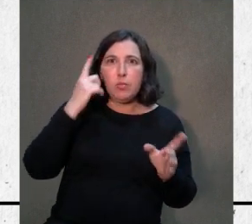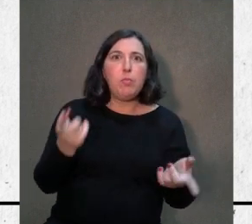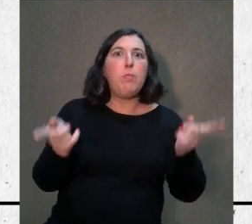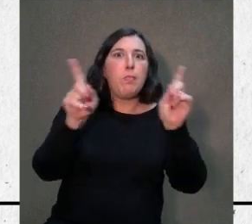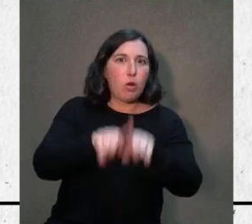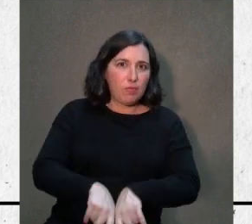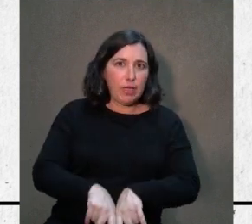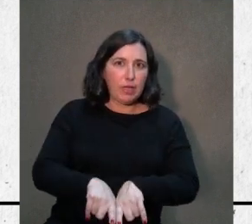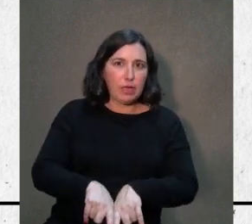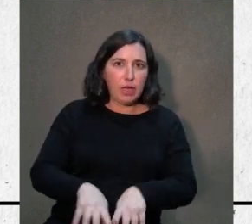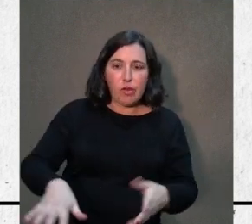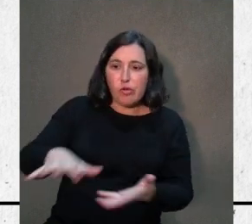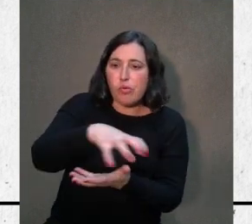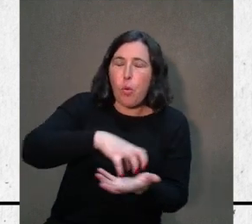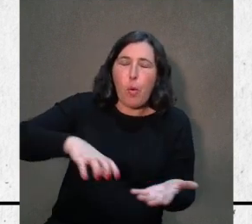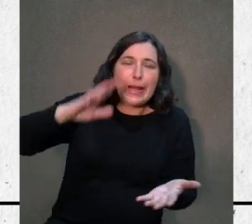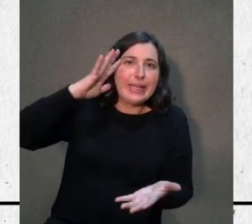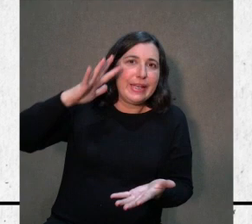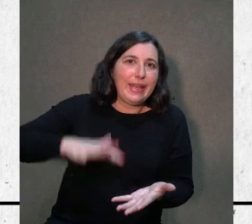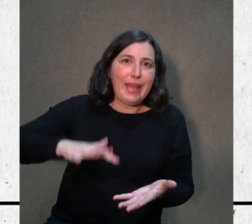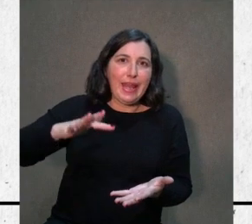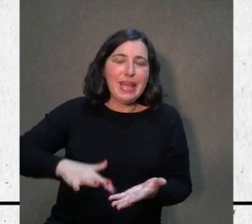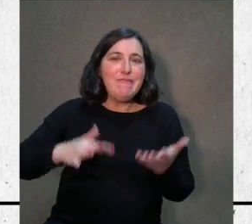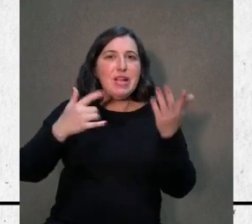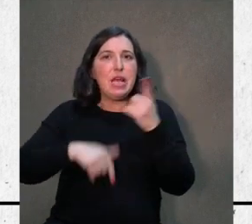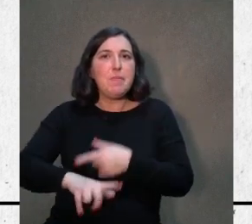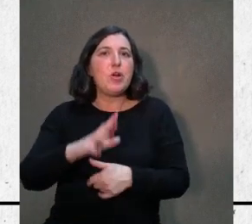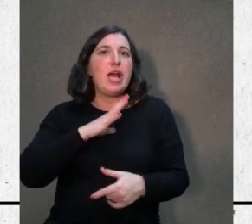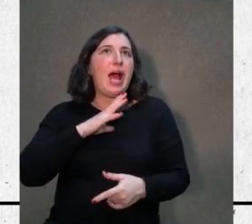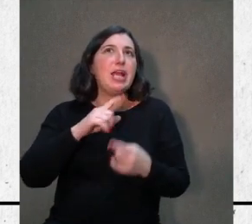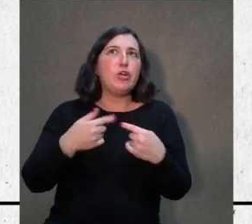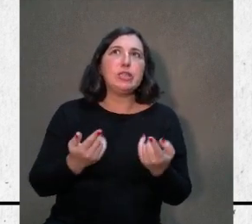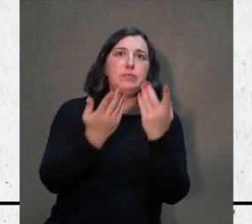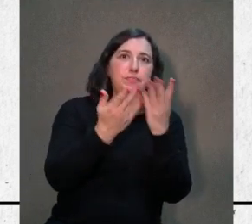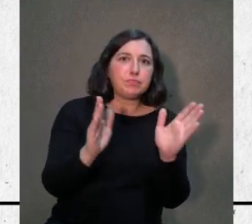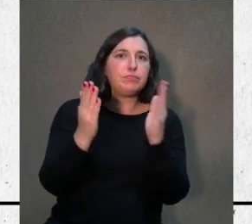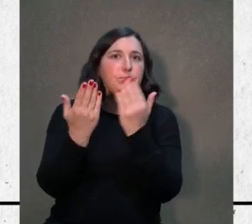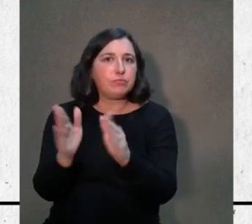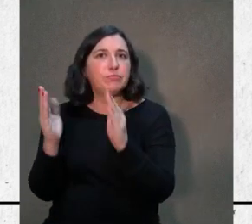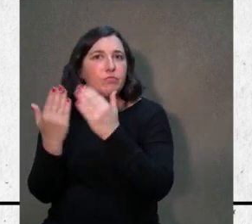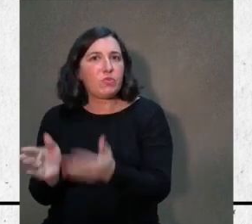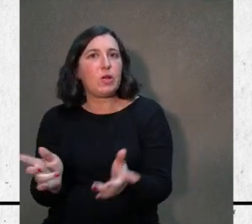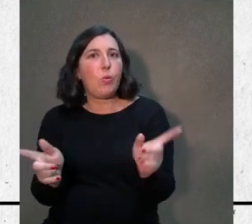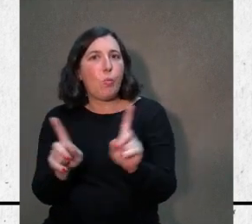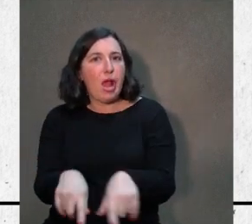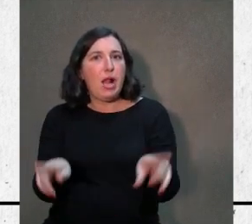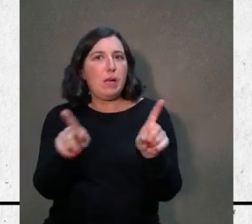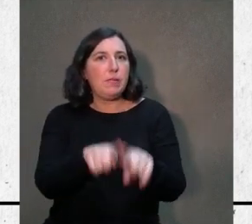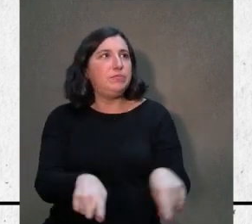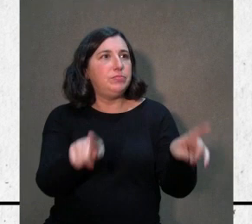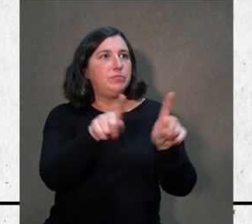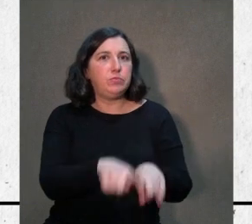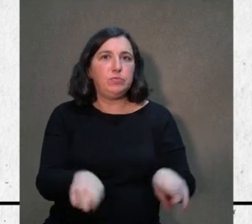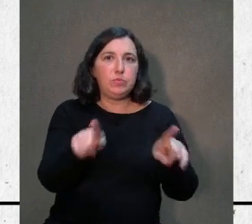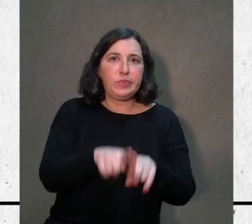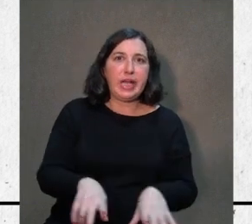como el volver a ese espacio increíble, ¿no? Porque hay un montón de cosas que, bueno, que se están solucionando y están